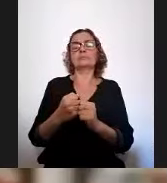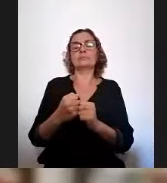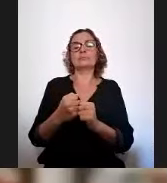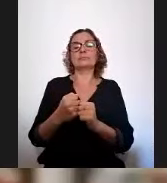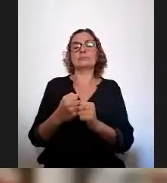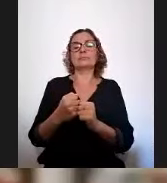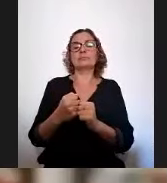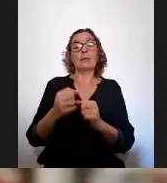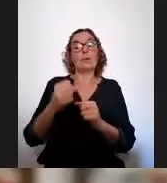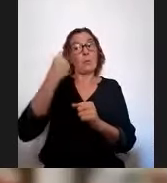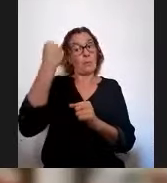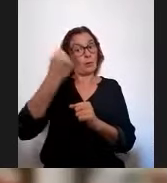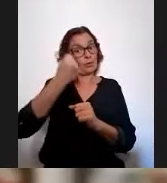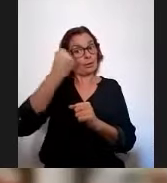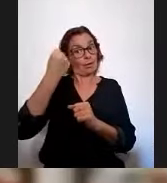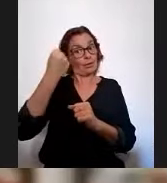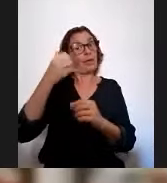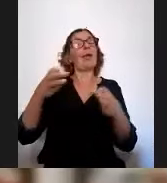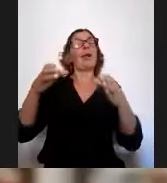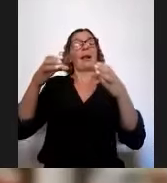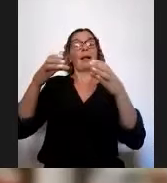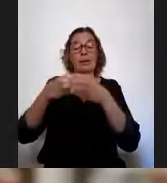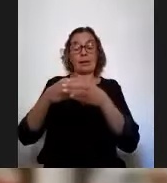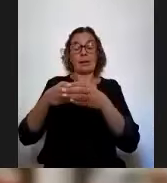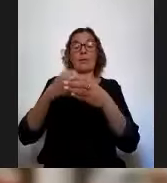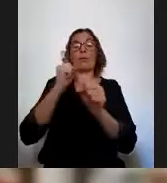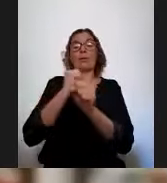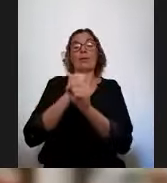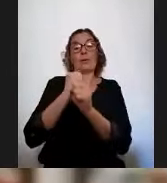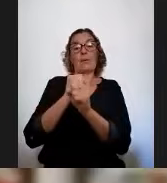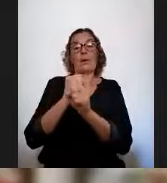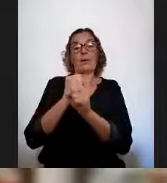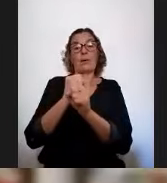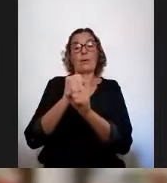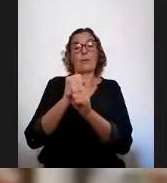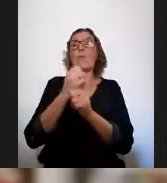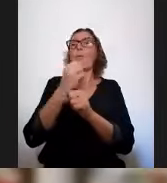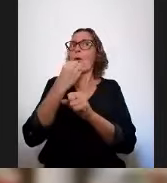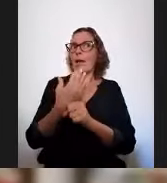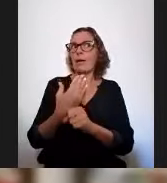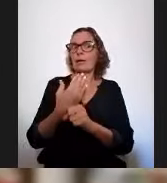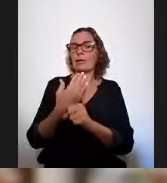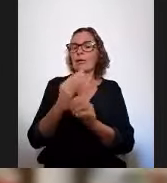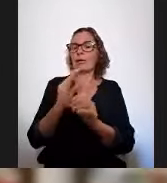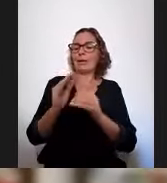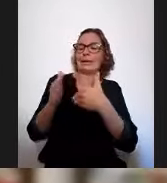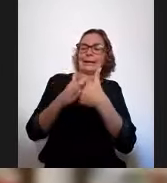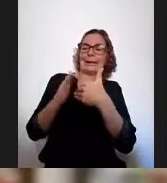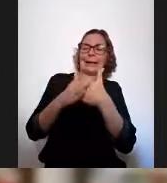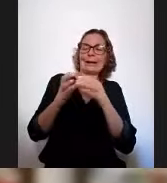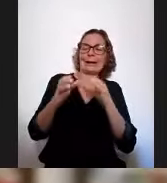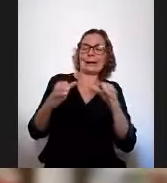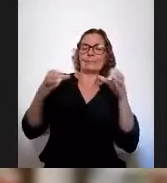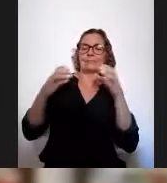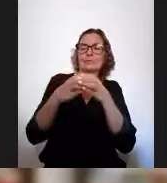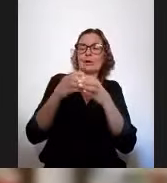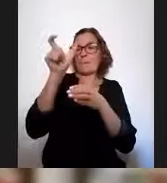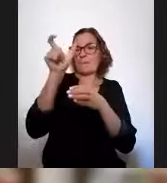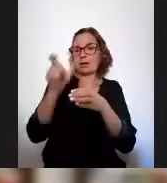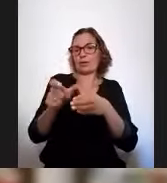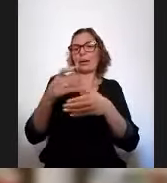Clave, el equipo. Ten un equipo óptimo. Rodéate de las personas que te ayuden